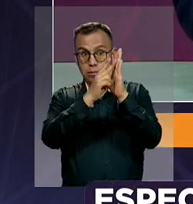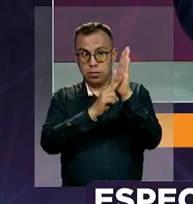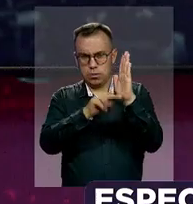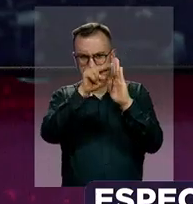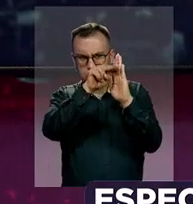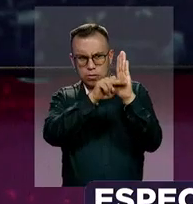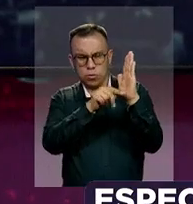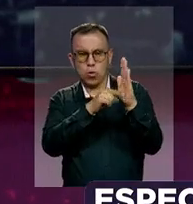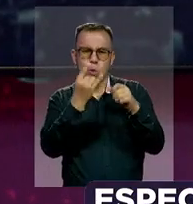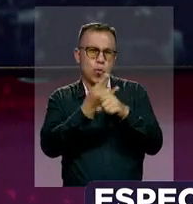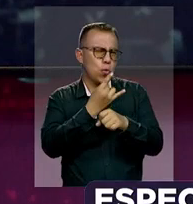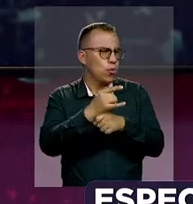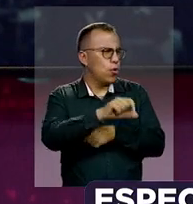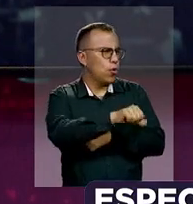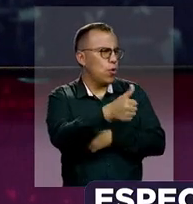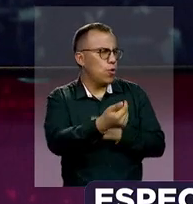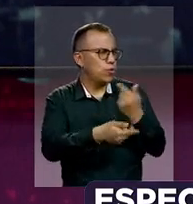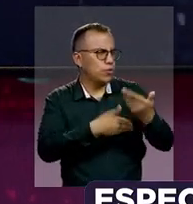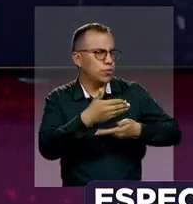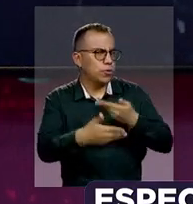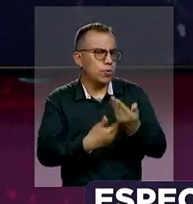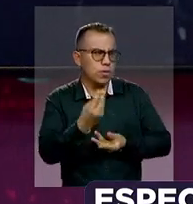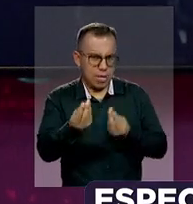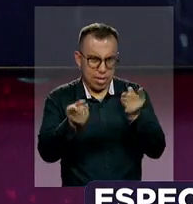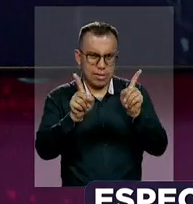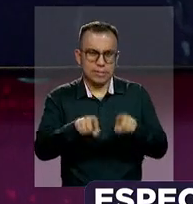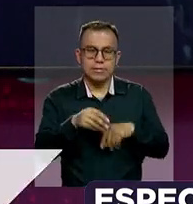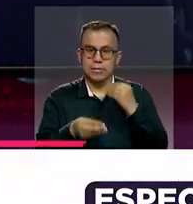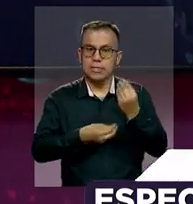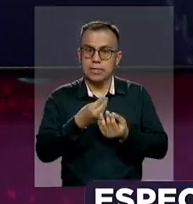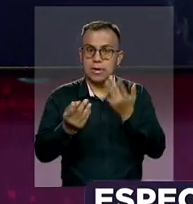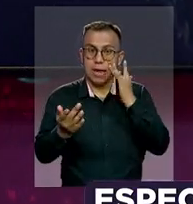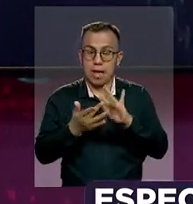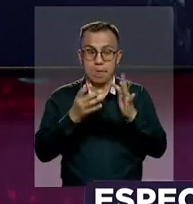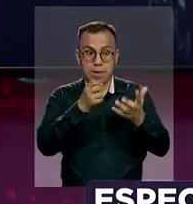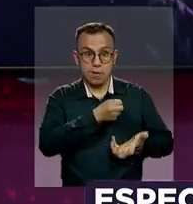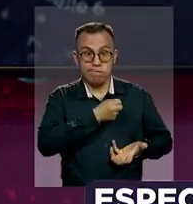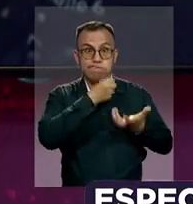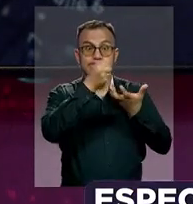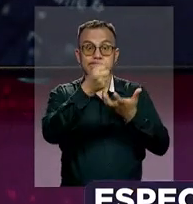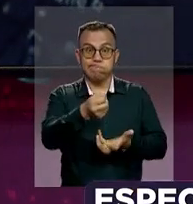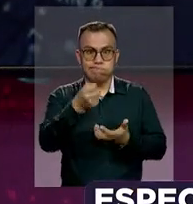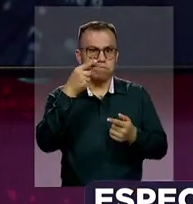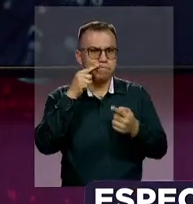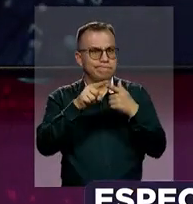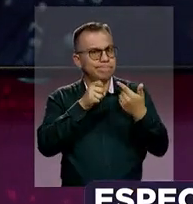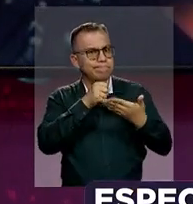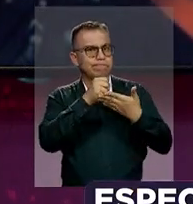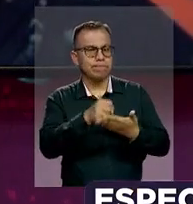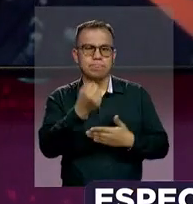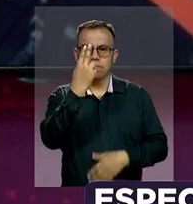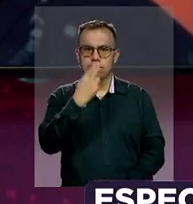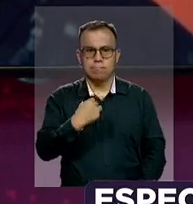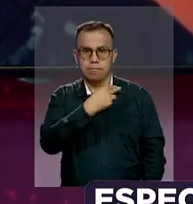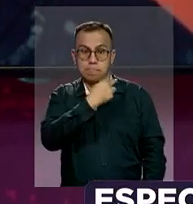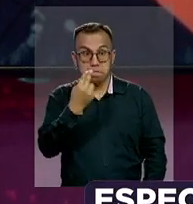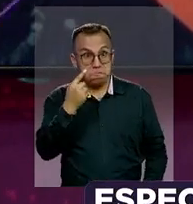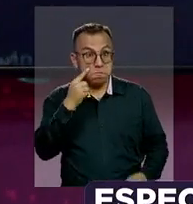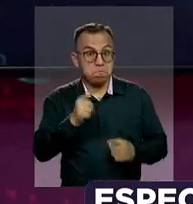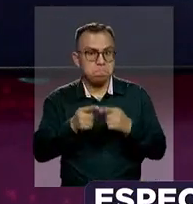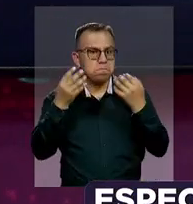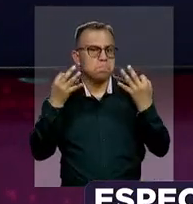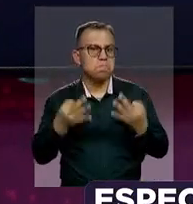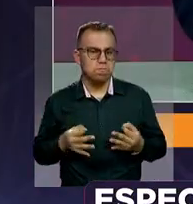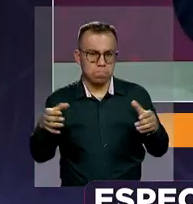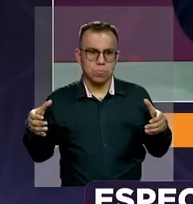a través de algún otro mecanismo se podría hacer también efectiva pues, para que estos recursos, para que esta ayuda, para que este compromiso se